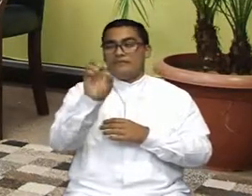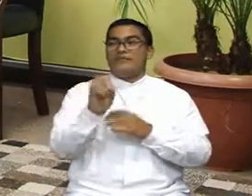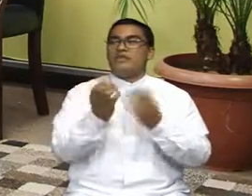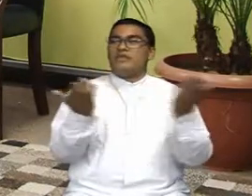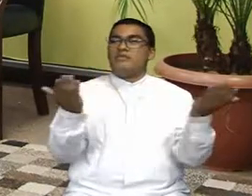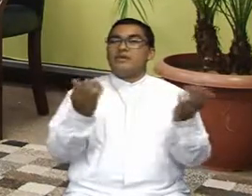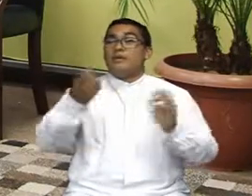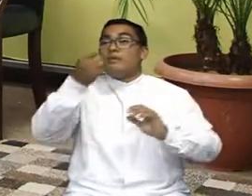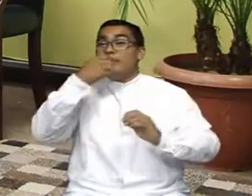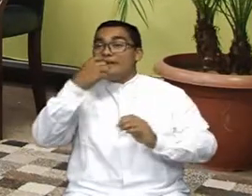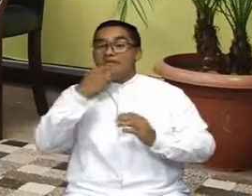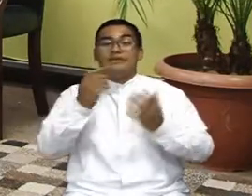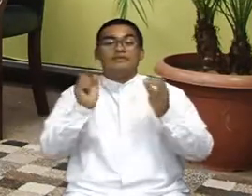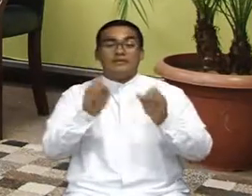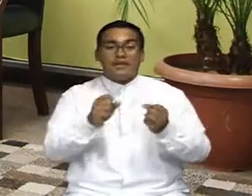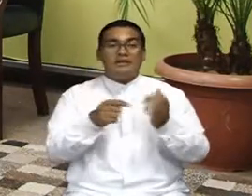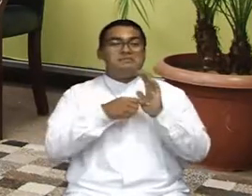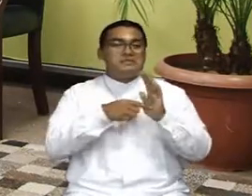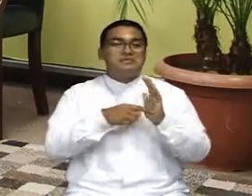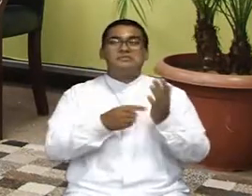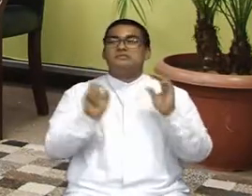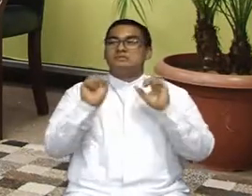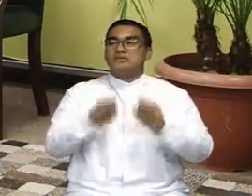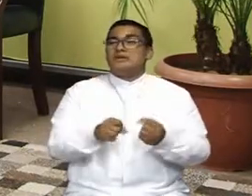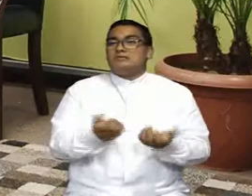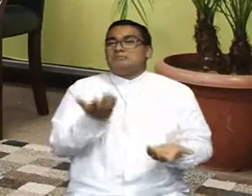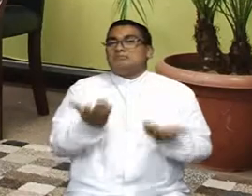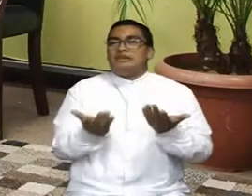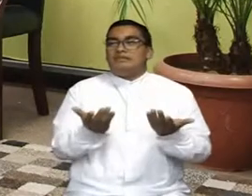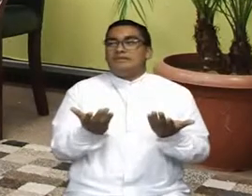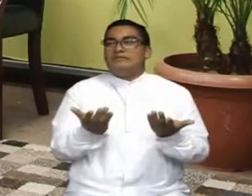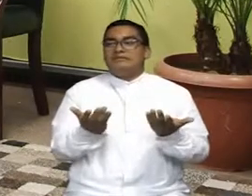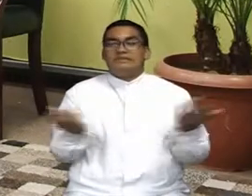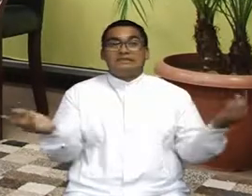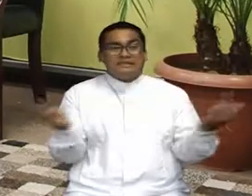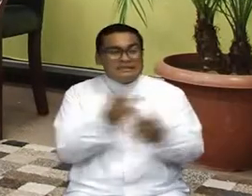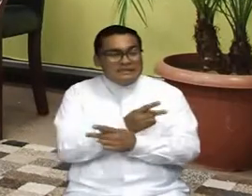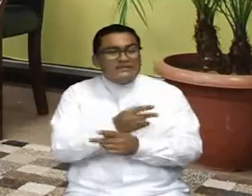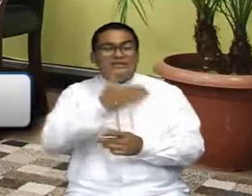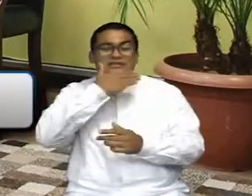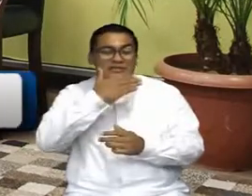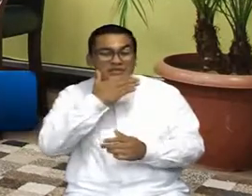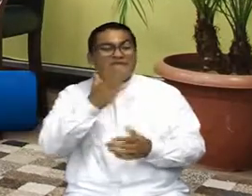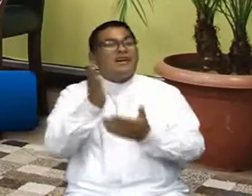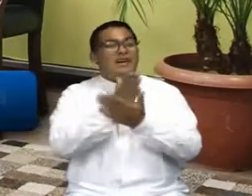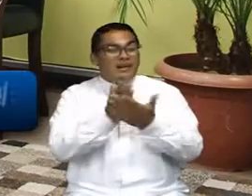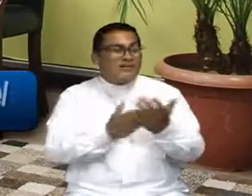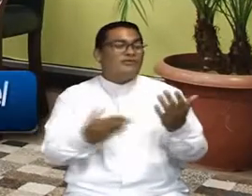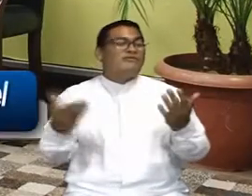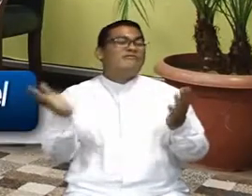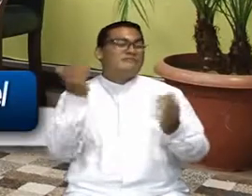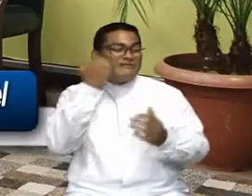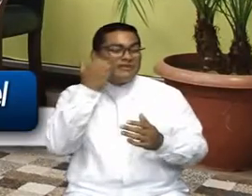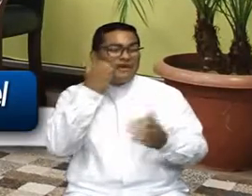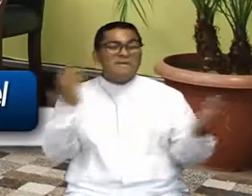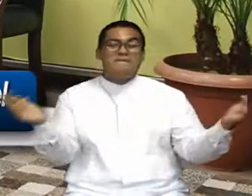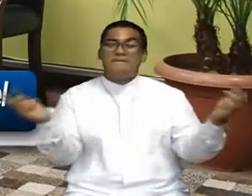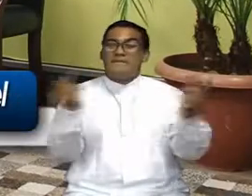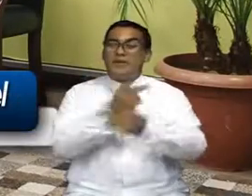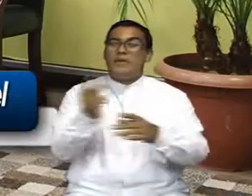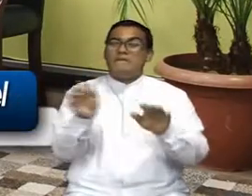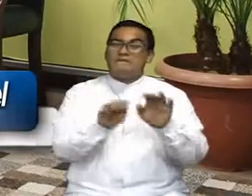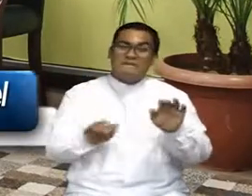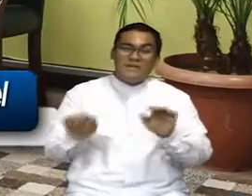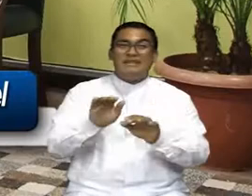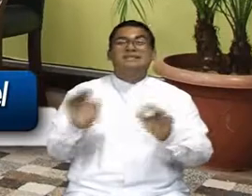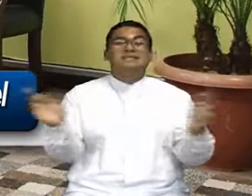y mayor manejo. Incluso pueden ser hasta graves, hasta pacientes con enfermedades graves y enfermedades